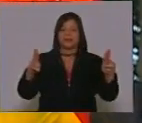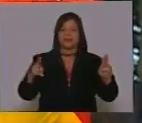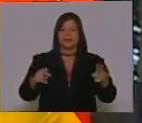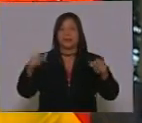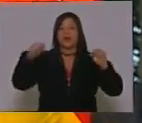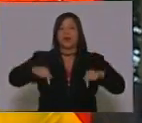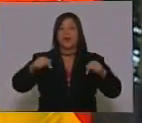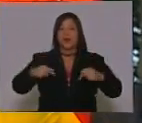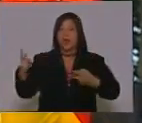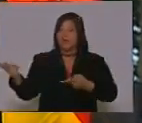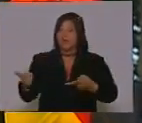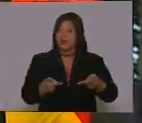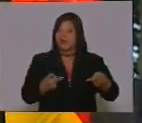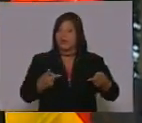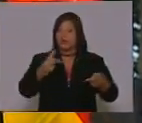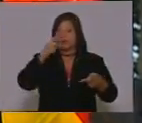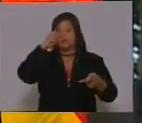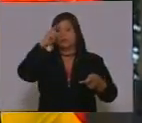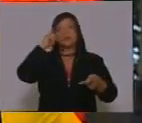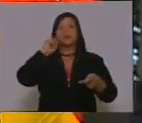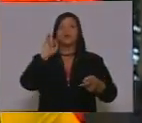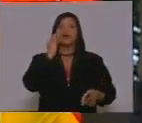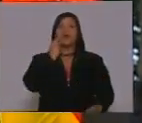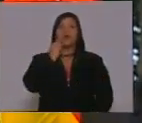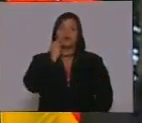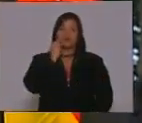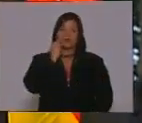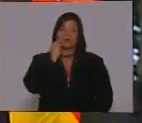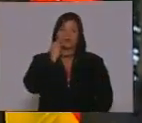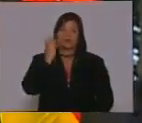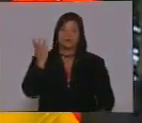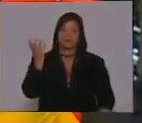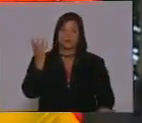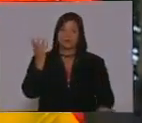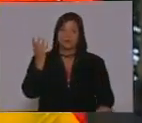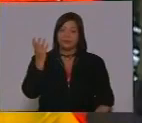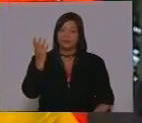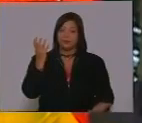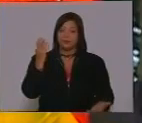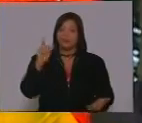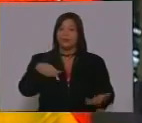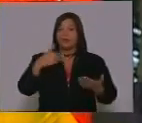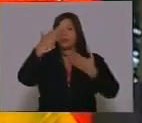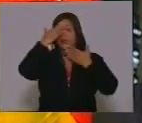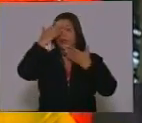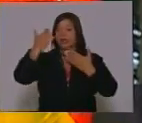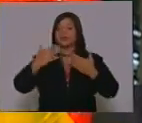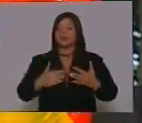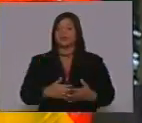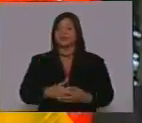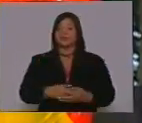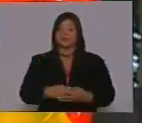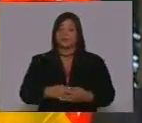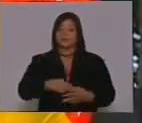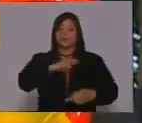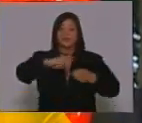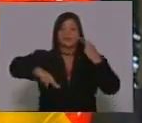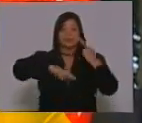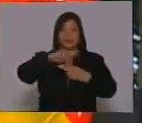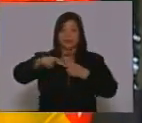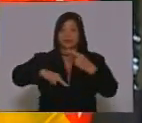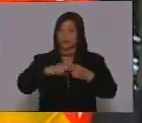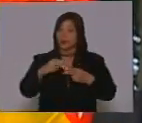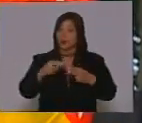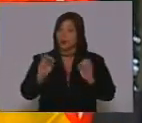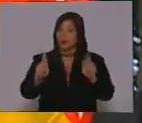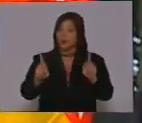Hoy han venido ustedes a hablar de la juventud, y ahí también quiero agradecer que la revolución le haya dado la